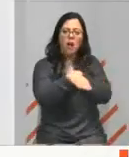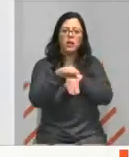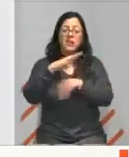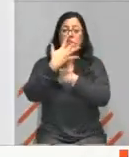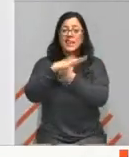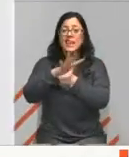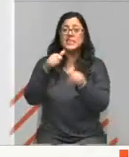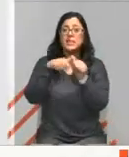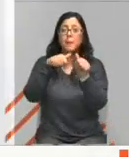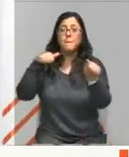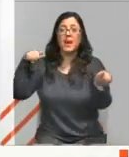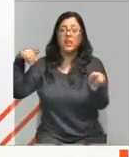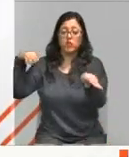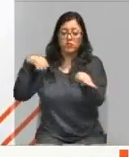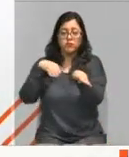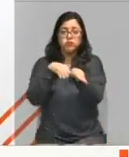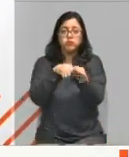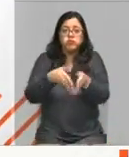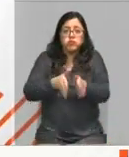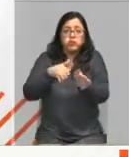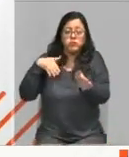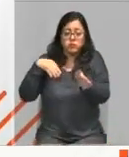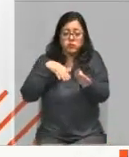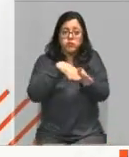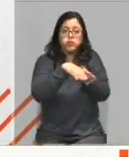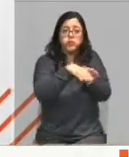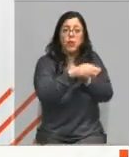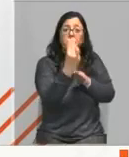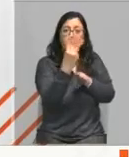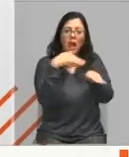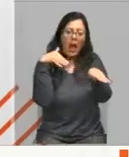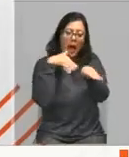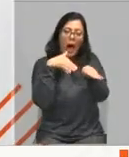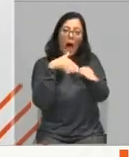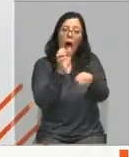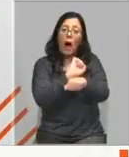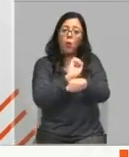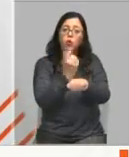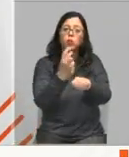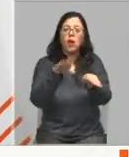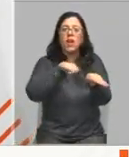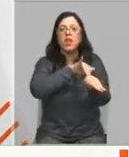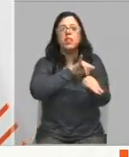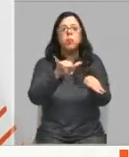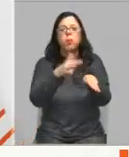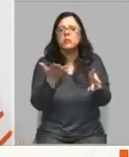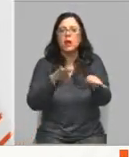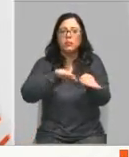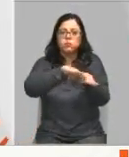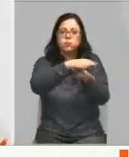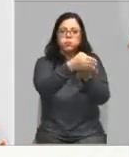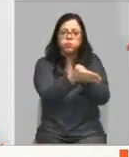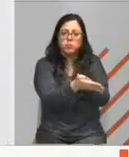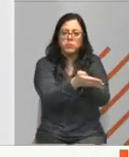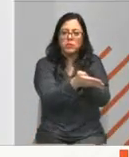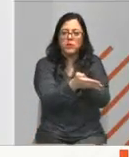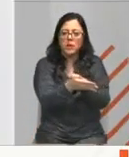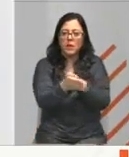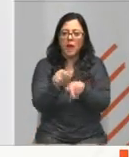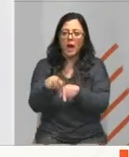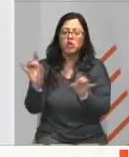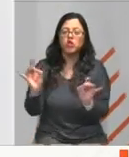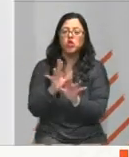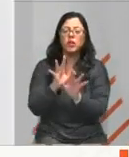metros, se subió a la vereda, chocó tres vehículos y posteriormente volcó. Era solamente se escuchó que el auto